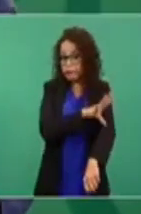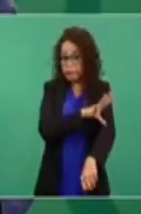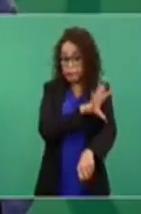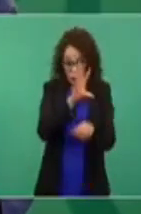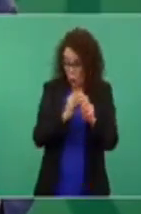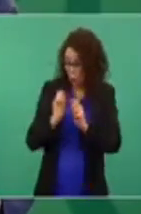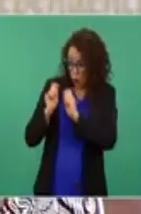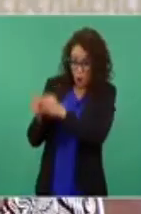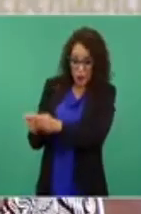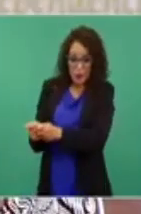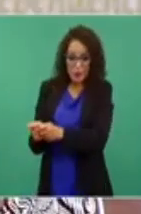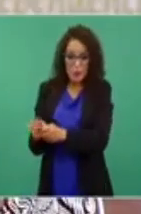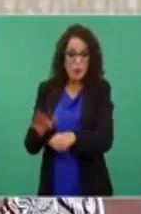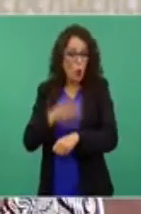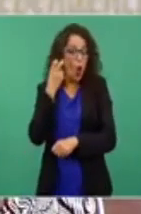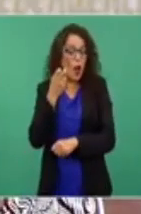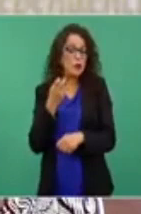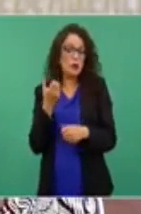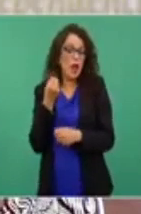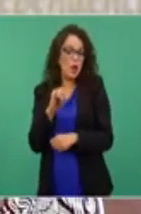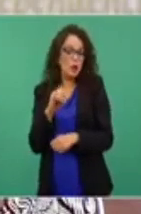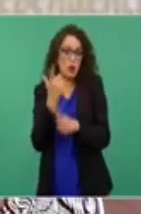porque esa es la libertad